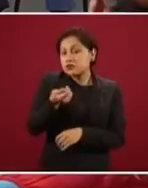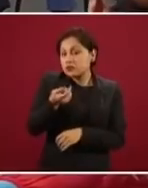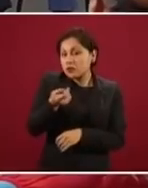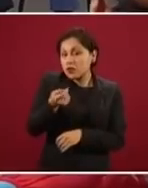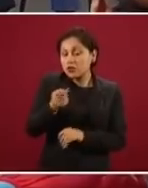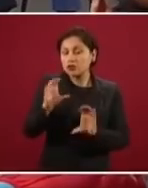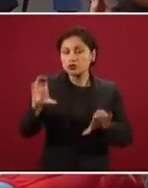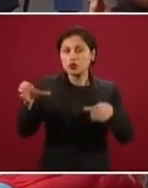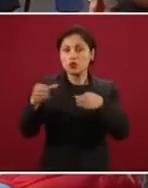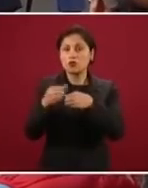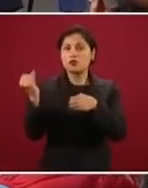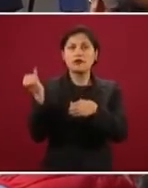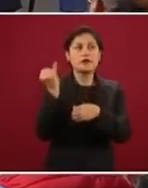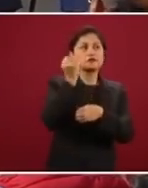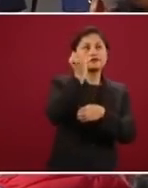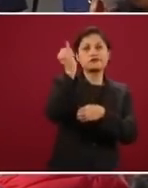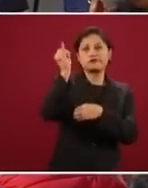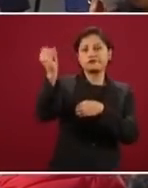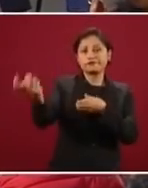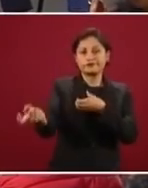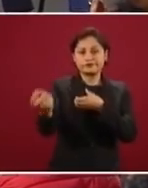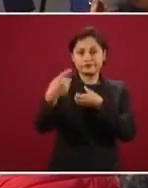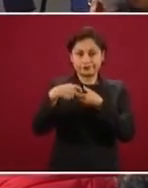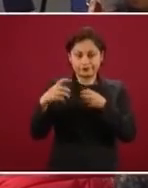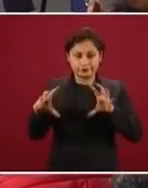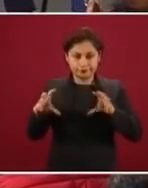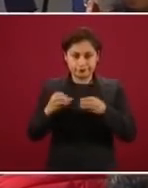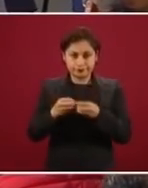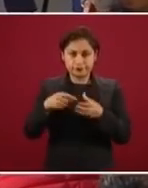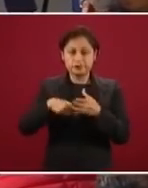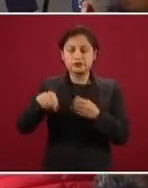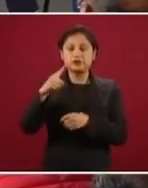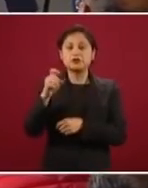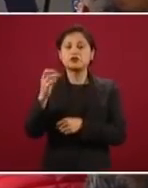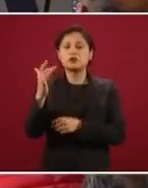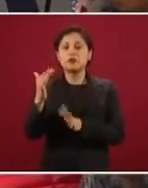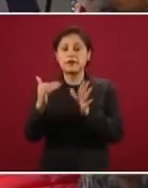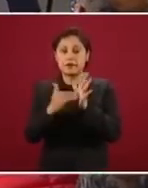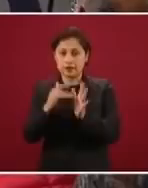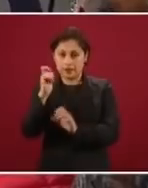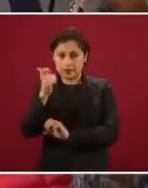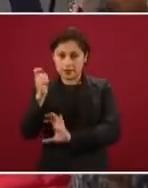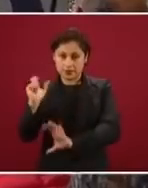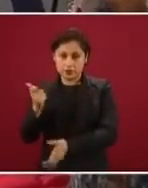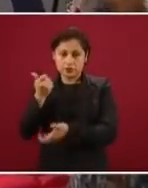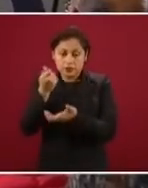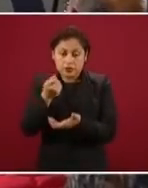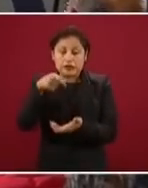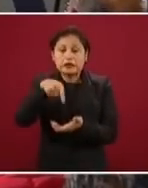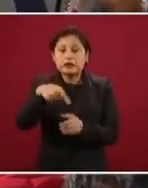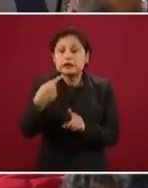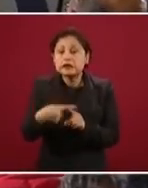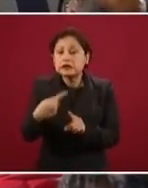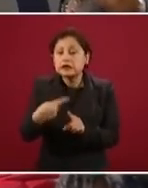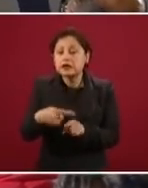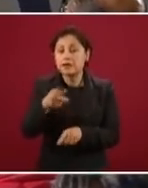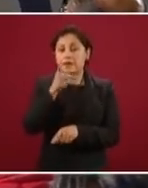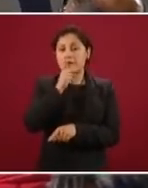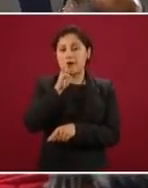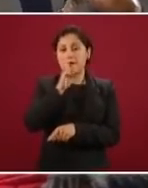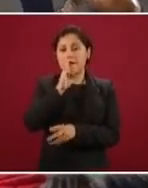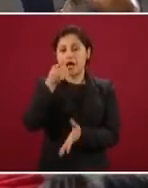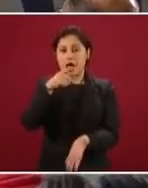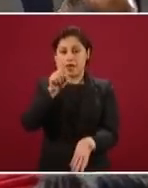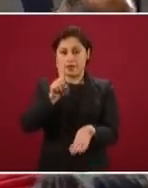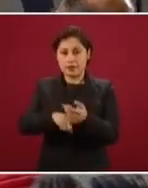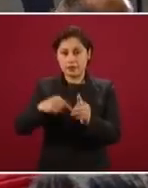son 150 mil pesos por ciclo escolar para la sociedad de padres de familia y ellos van a decidir qué